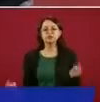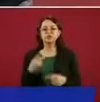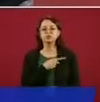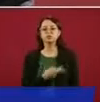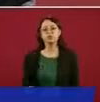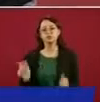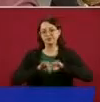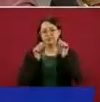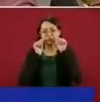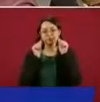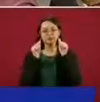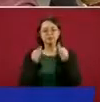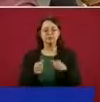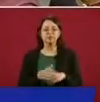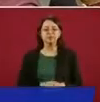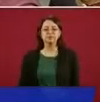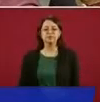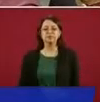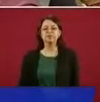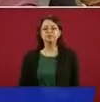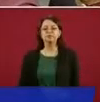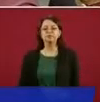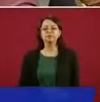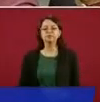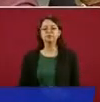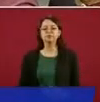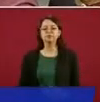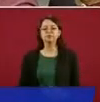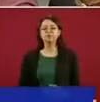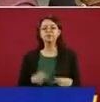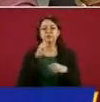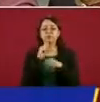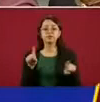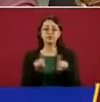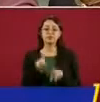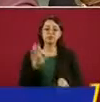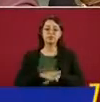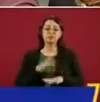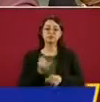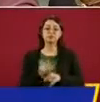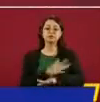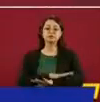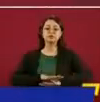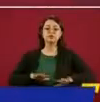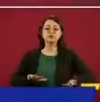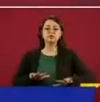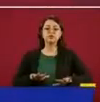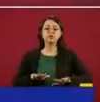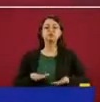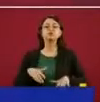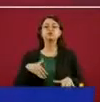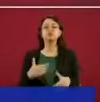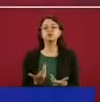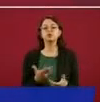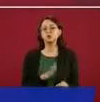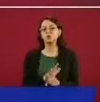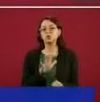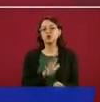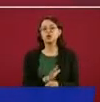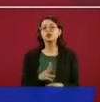con discapacidad. También les vamos a informar que en el presupuesto